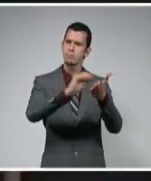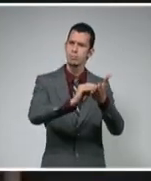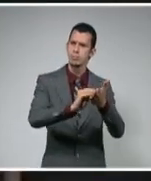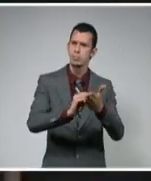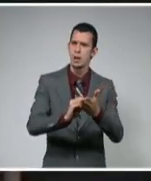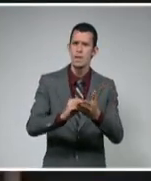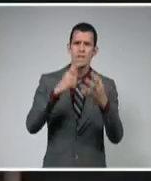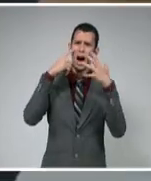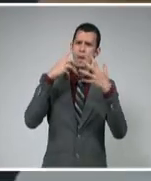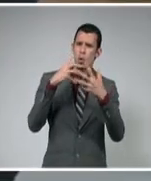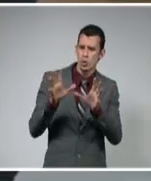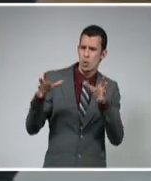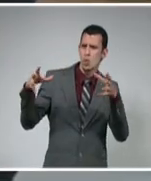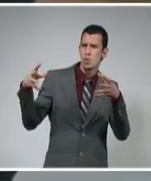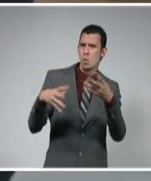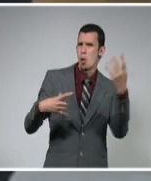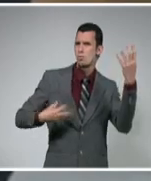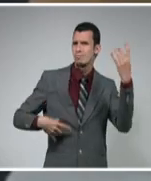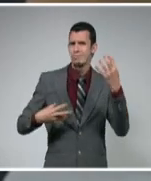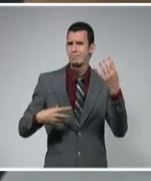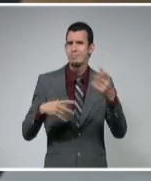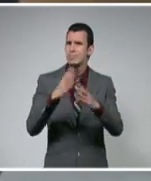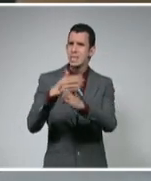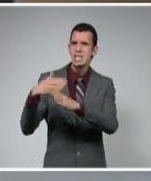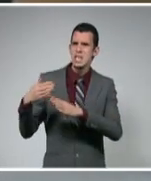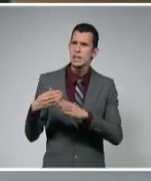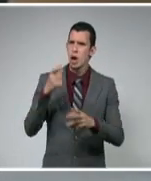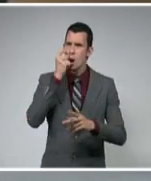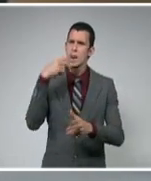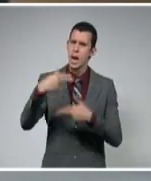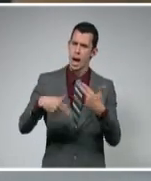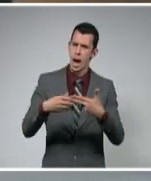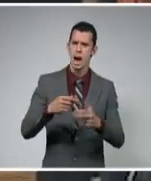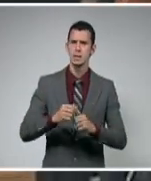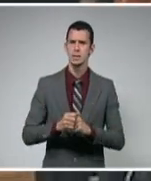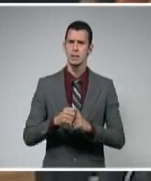sinfónicas, electroacústicas y preside la Federación de Festivales Internacionales de Guitarra.